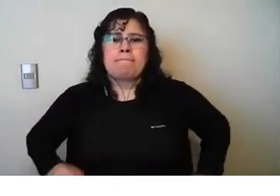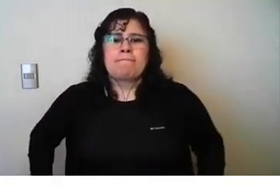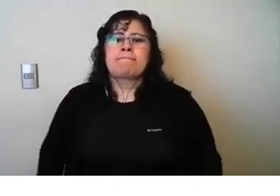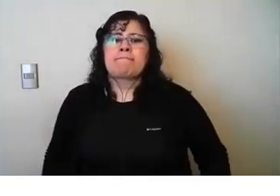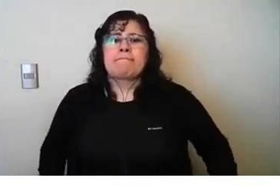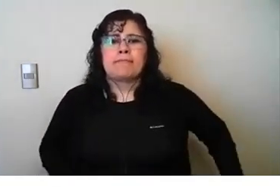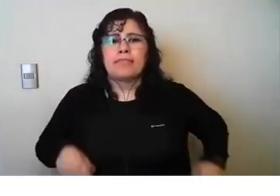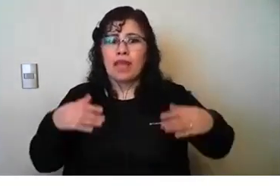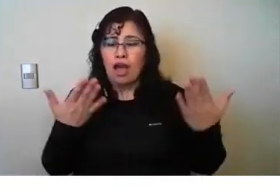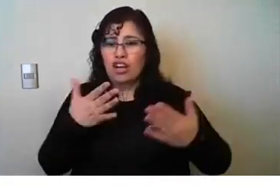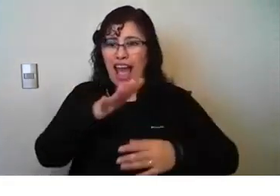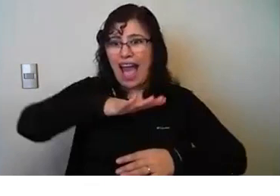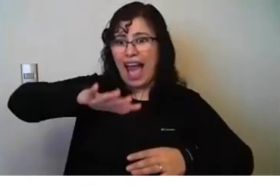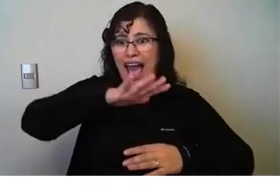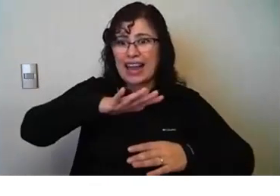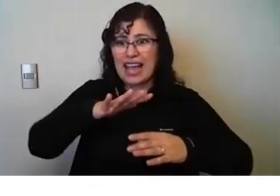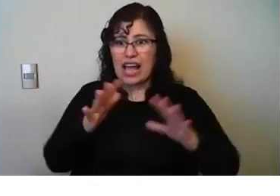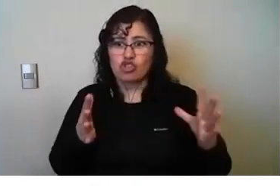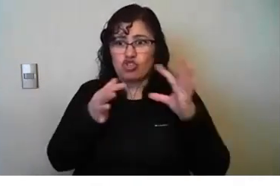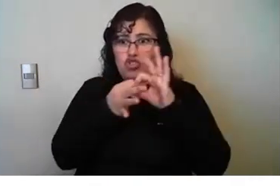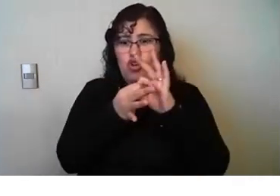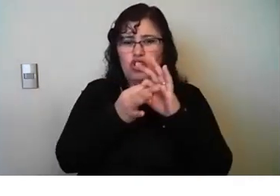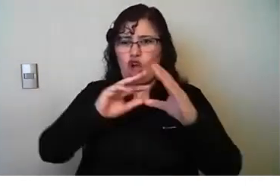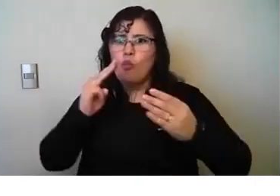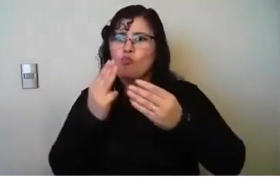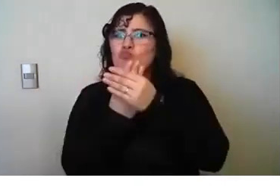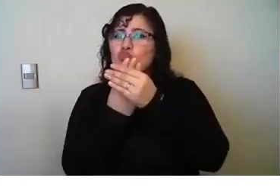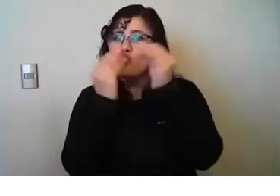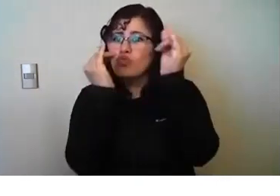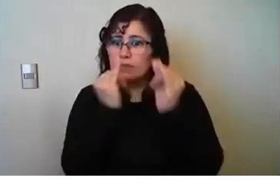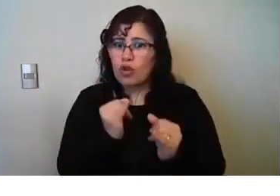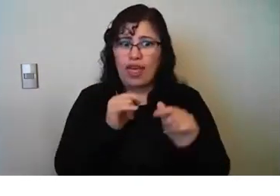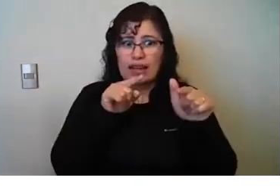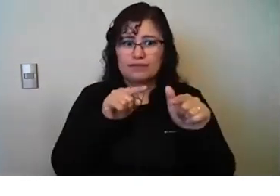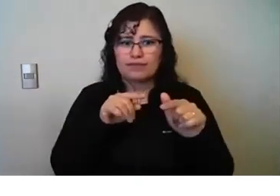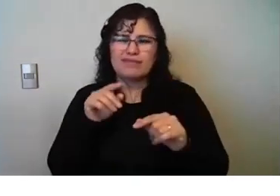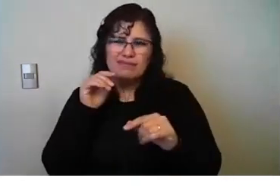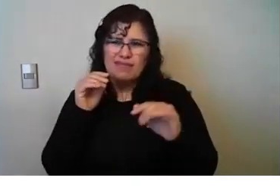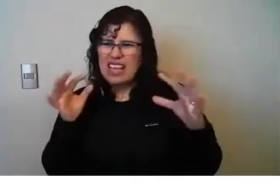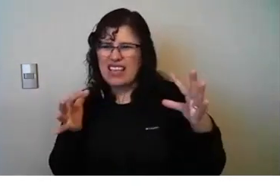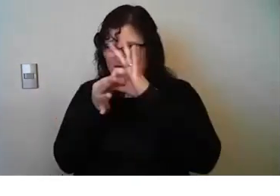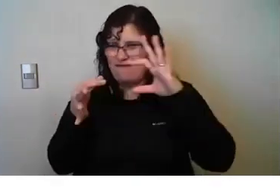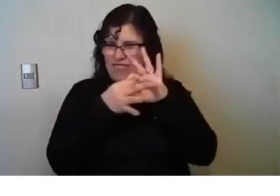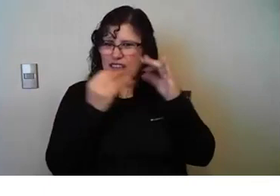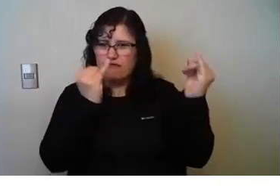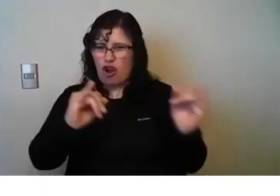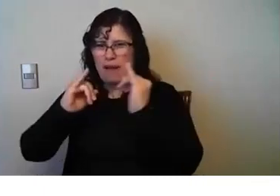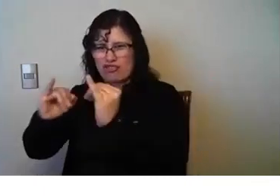La área de asociación multimodal recibe múltiple información, ¿ya? No solamente de un solo